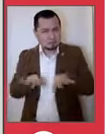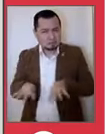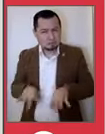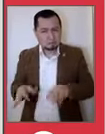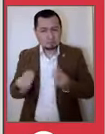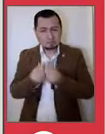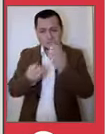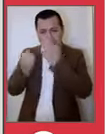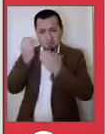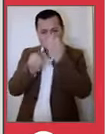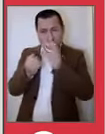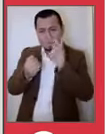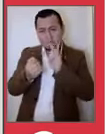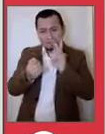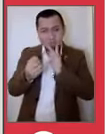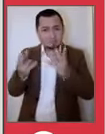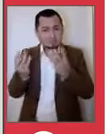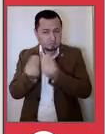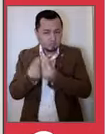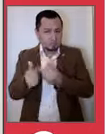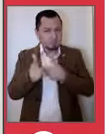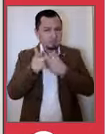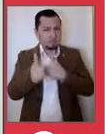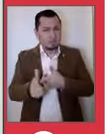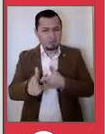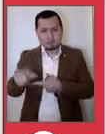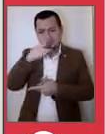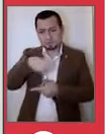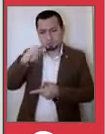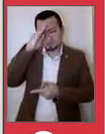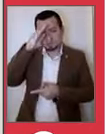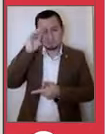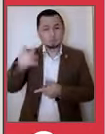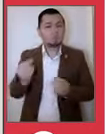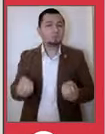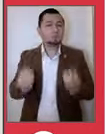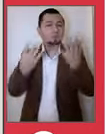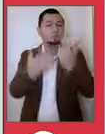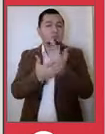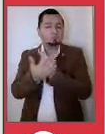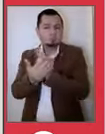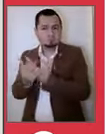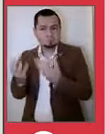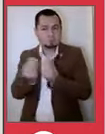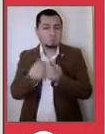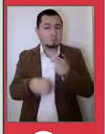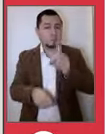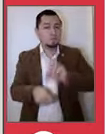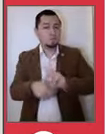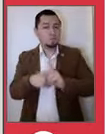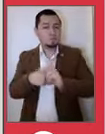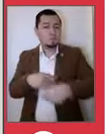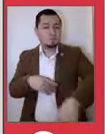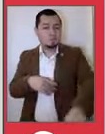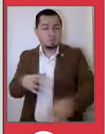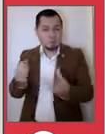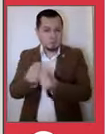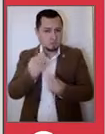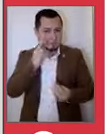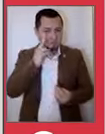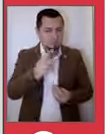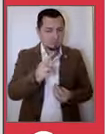aplicación de pruebas también se refleja en los números de casos confirmados en los últimos días ustedes pueden ver